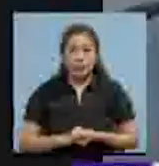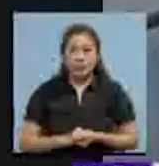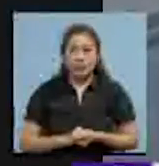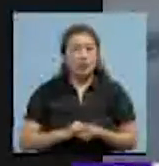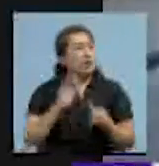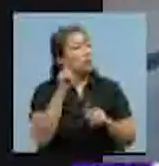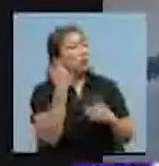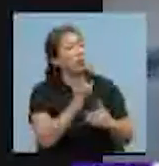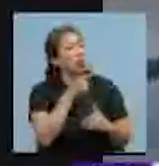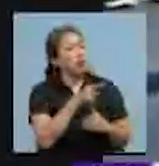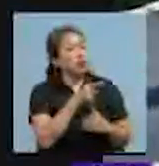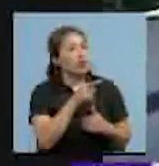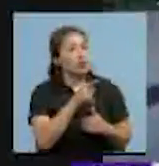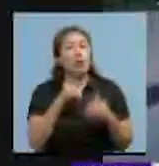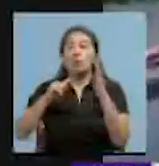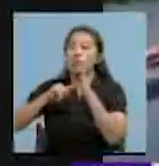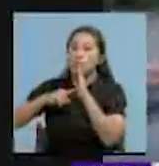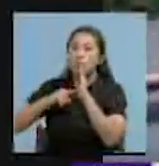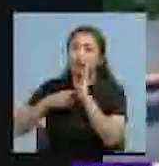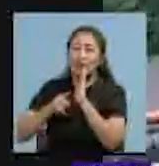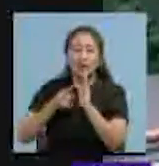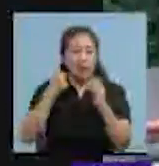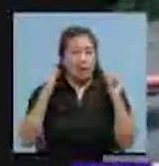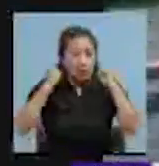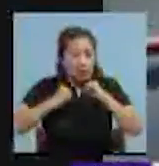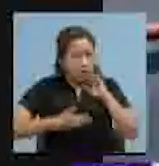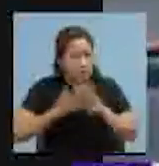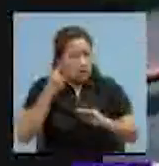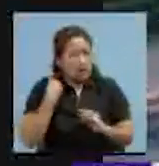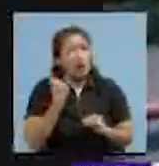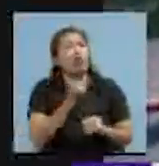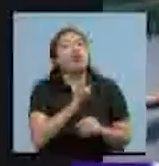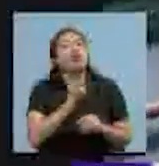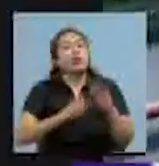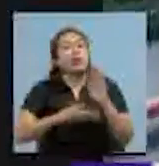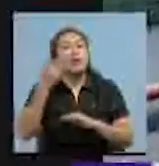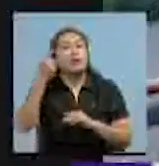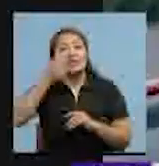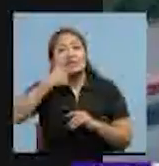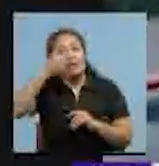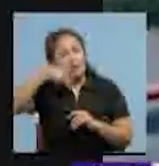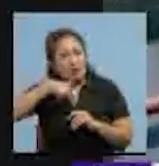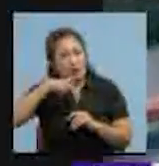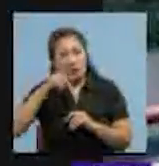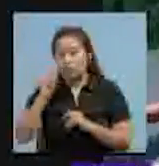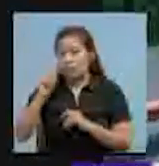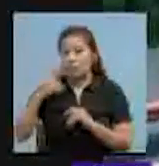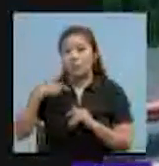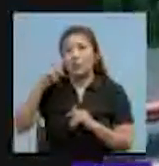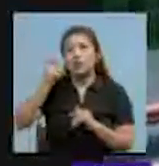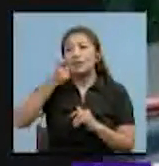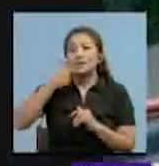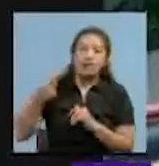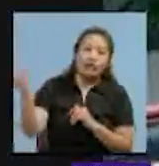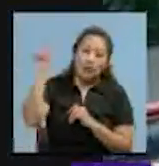¿De dónde venís, Ignacio? De Buenos Aires. Con los bolsos ya, ¿cuál es la idea? ¿Ir a Kazán y después a Nizhny ya la sola vez? No, Kazán y después volver para